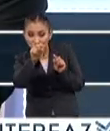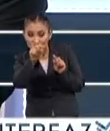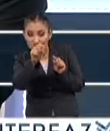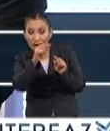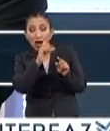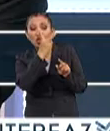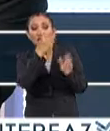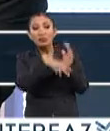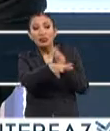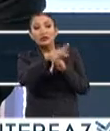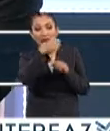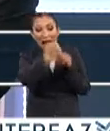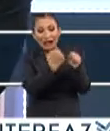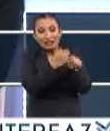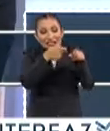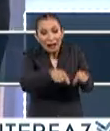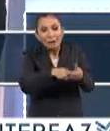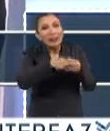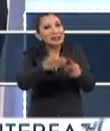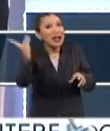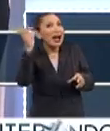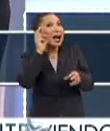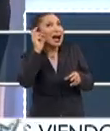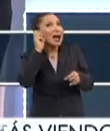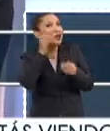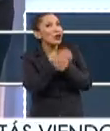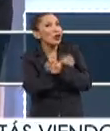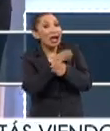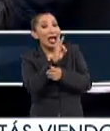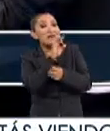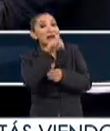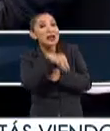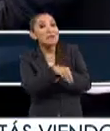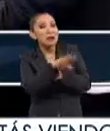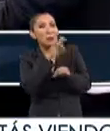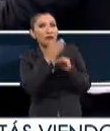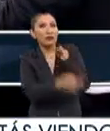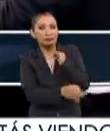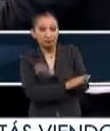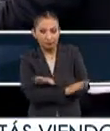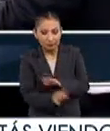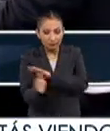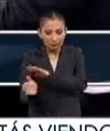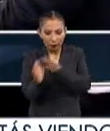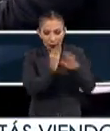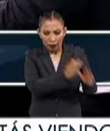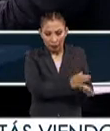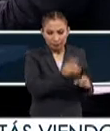2018 sea el año en que podamos escuchar a Radio Educación en FM finalmente.